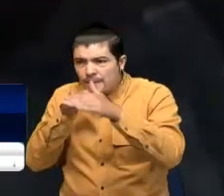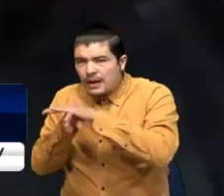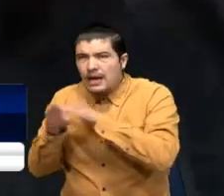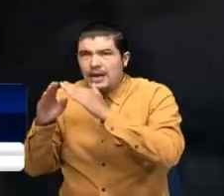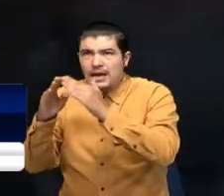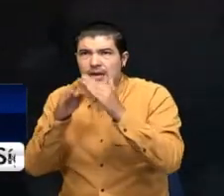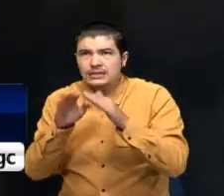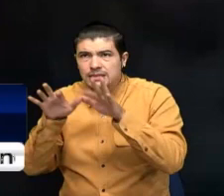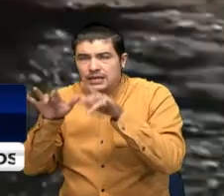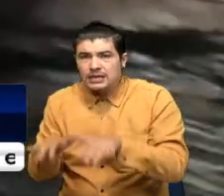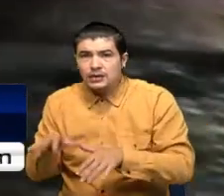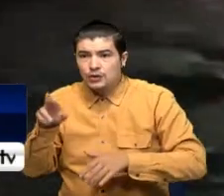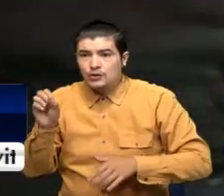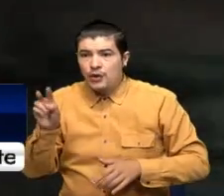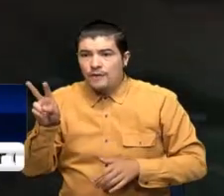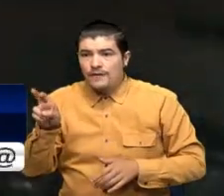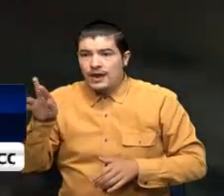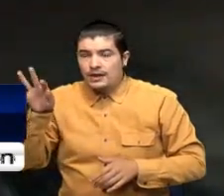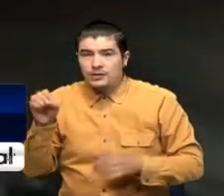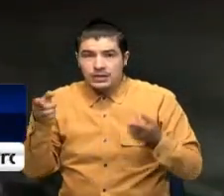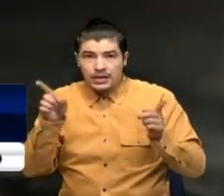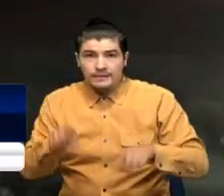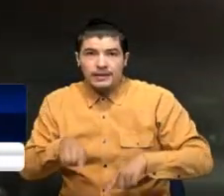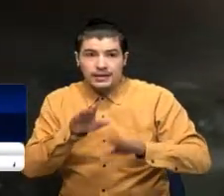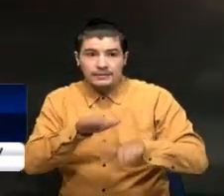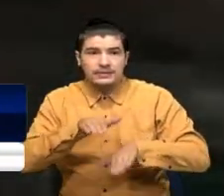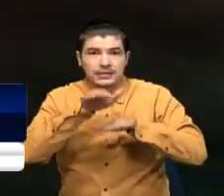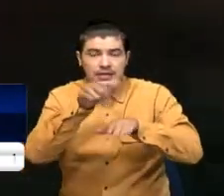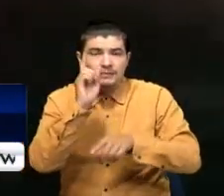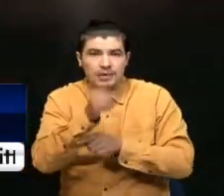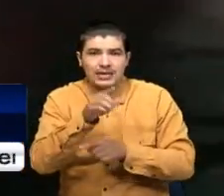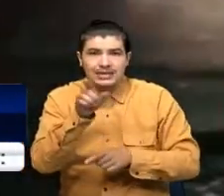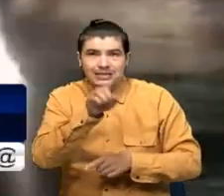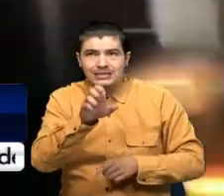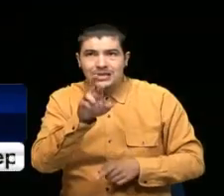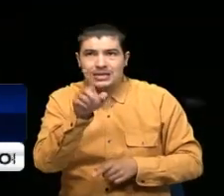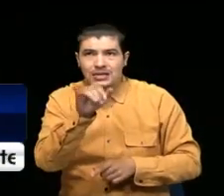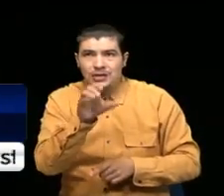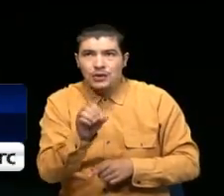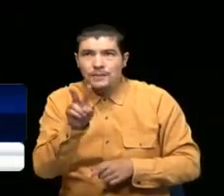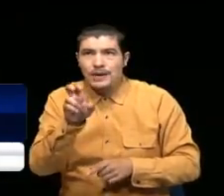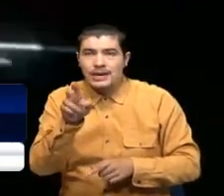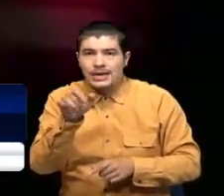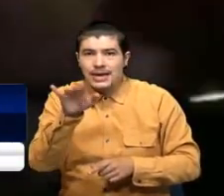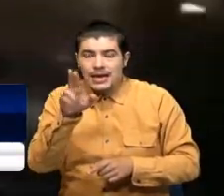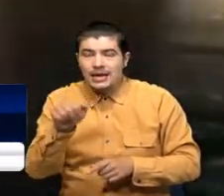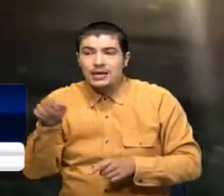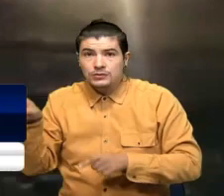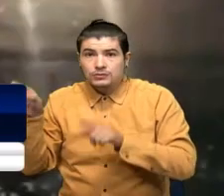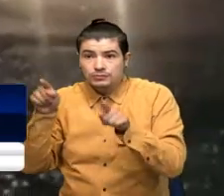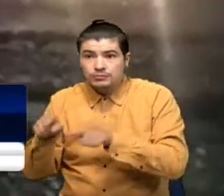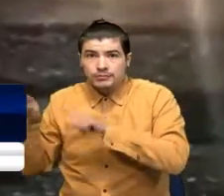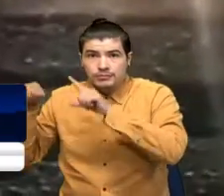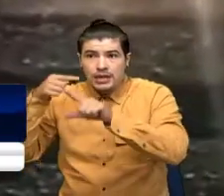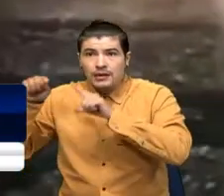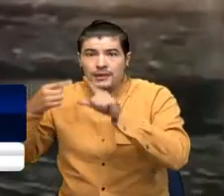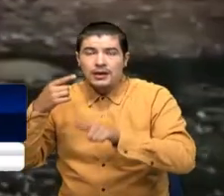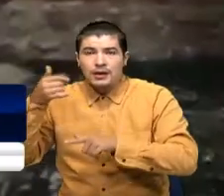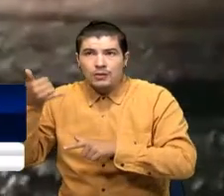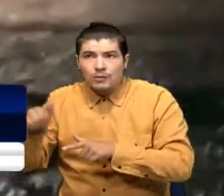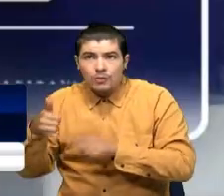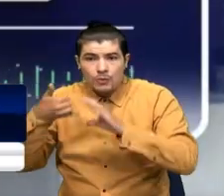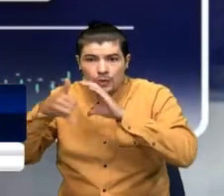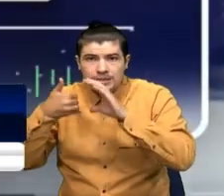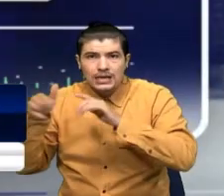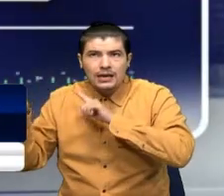secretario de despacho, Roberto Marrero, y del diputado Sergio Vergara en la madrugada de hoy. A través de audios de WhatsApp, Marrero narra los angustiantes